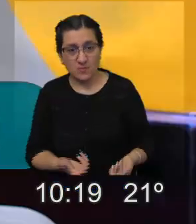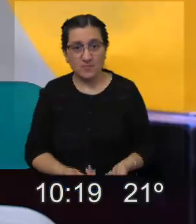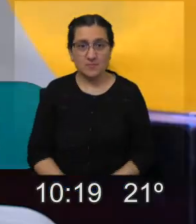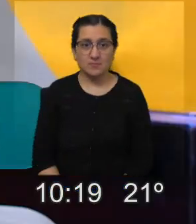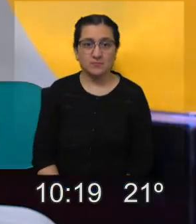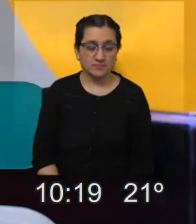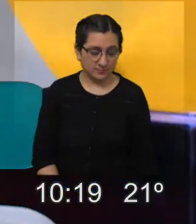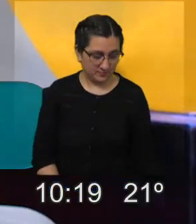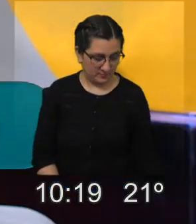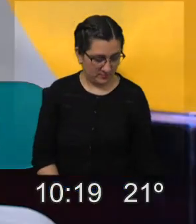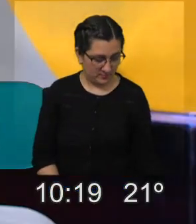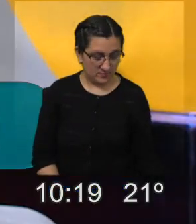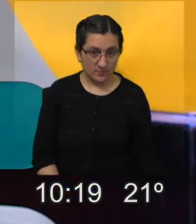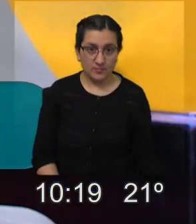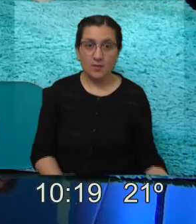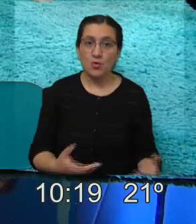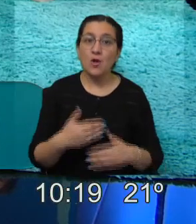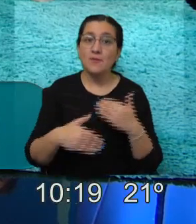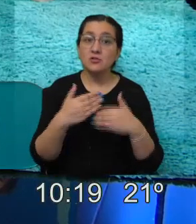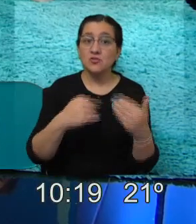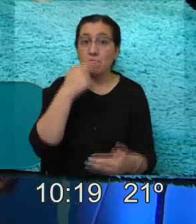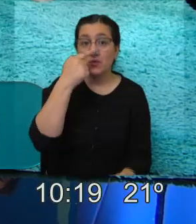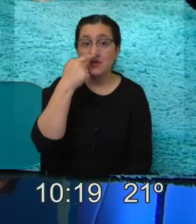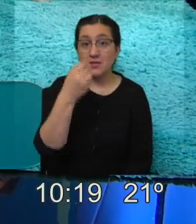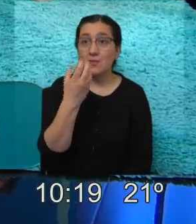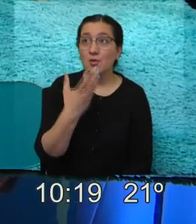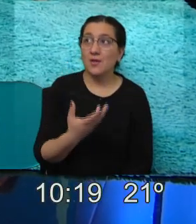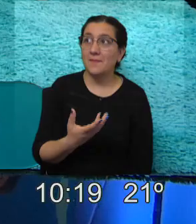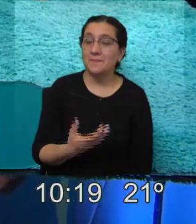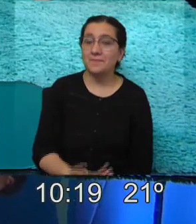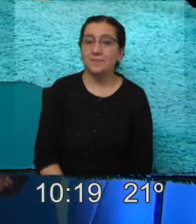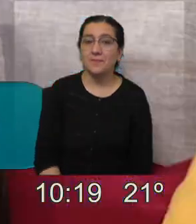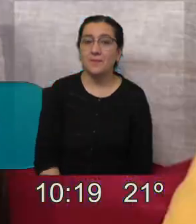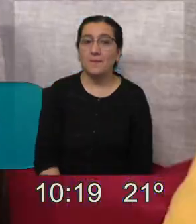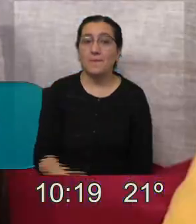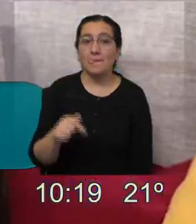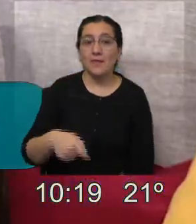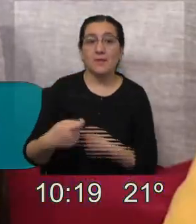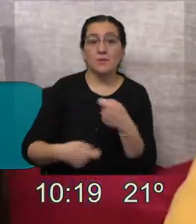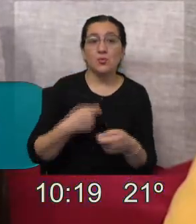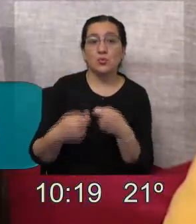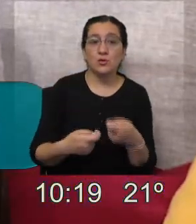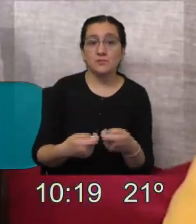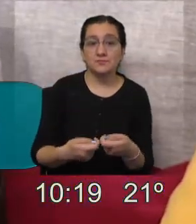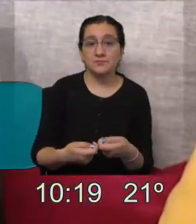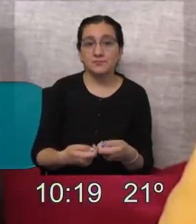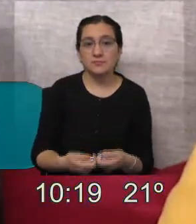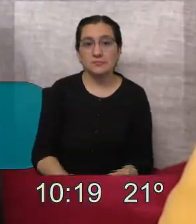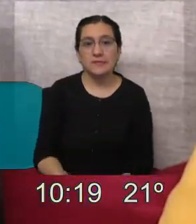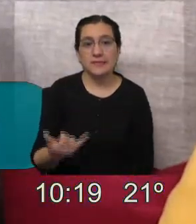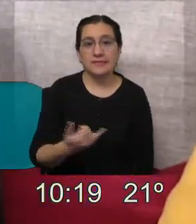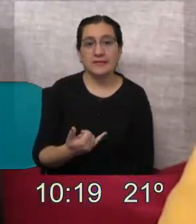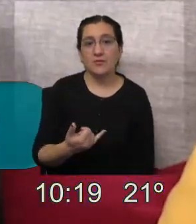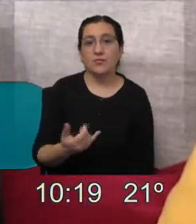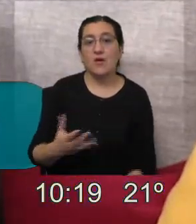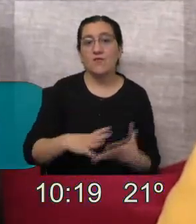Exactamente. Y bueno, el proceso ha sido muy interesante porque, bueno, esta productora, una hora menos, tiene una línea